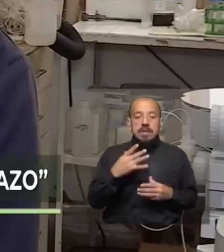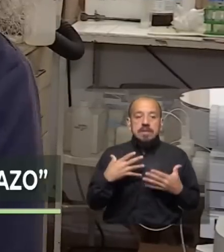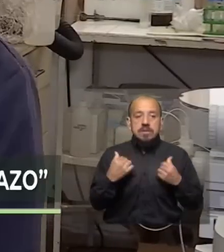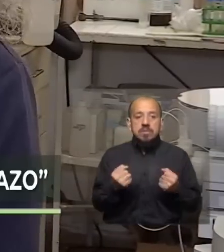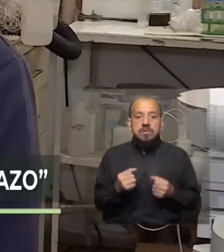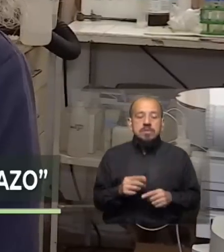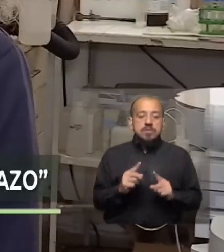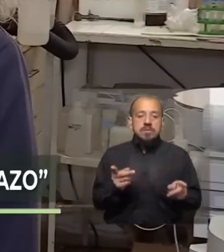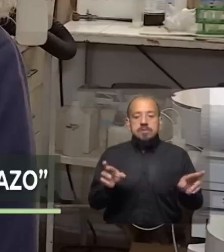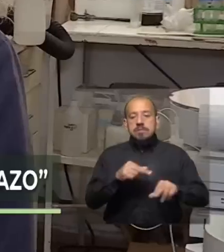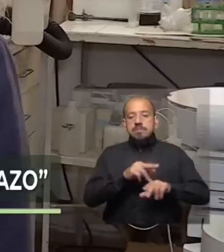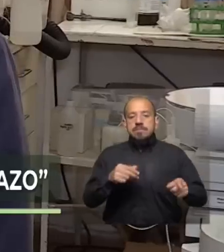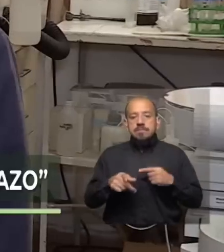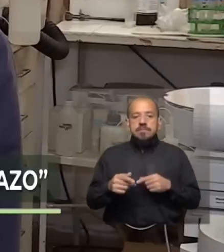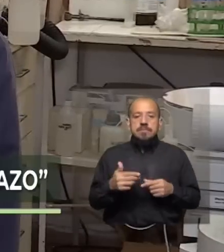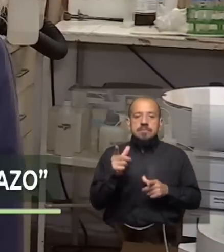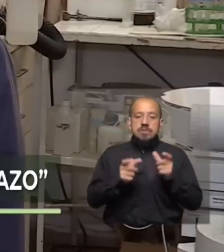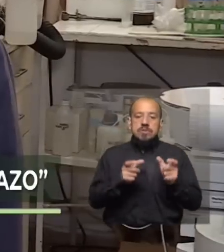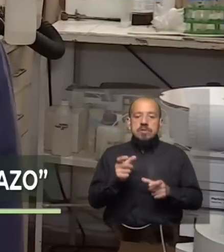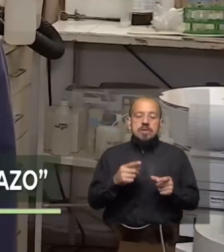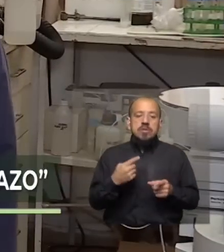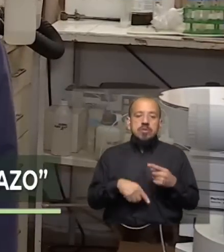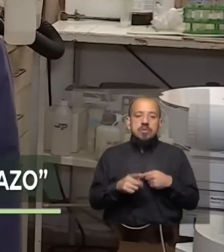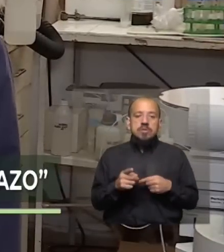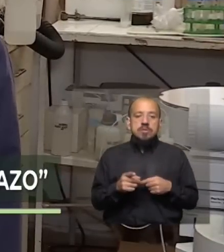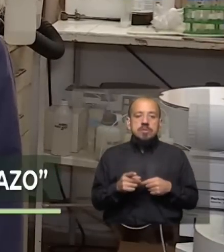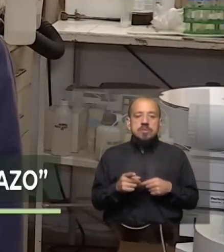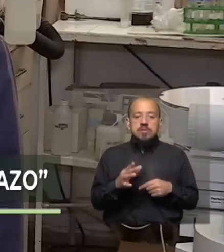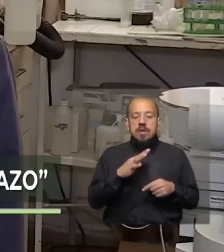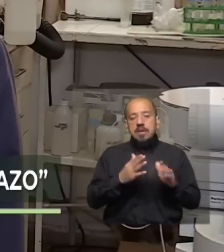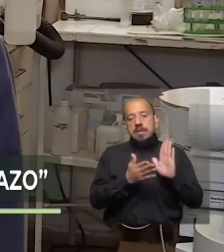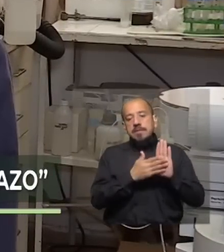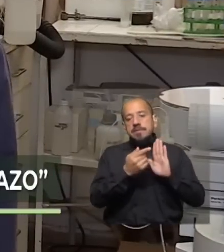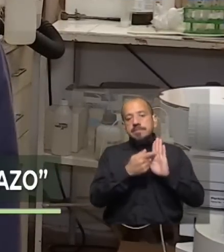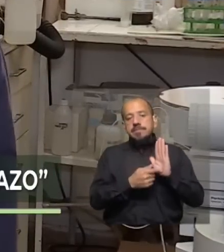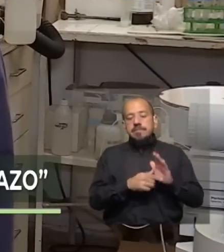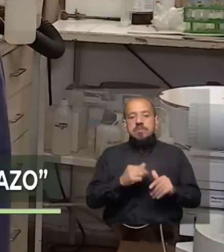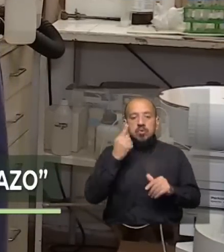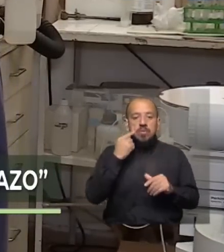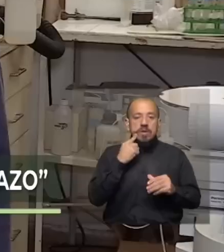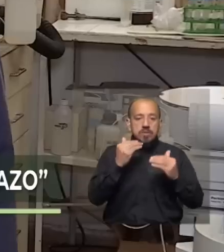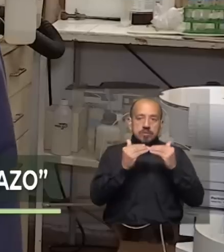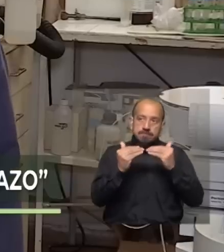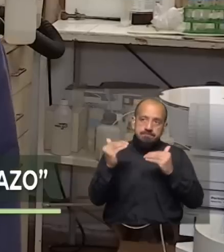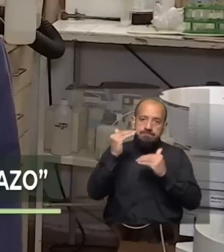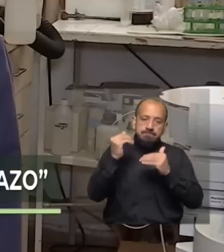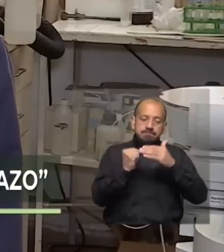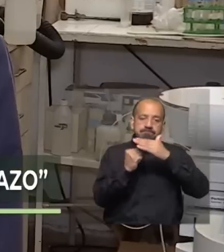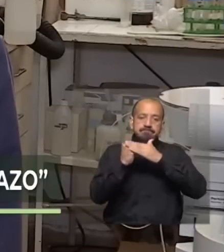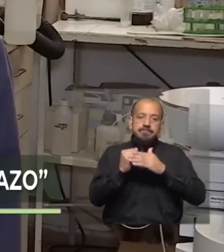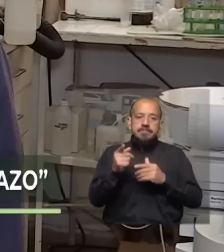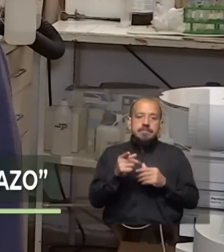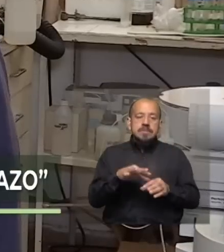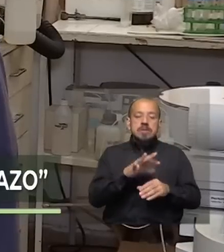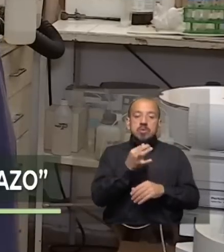genere rechazo por parte del consumidor en ese sentido están establecidos valores límites para sustancias que